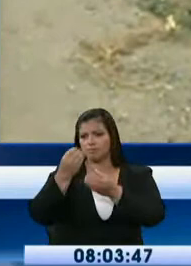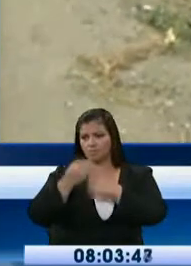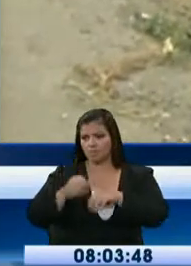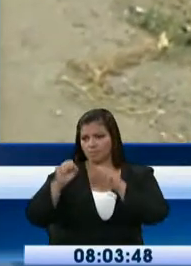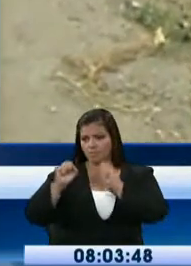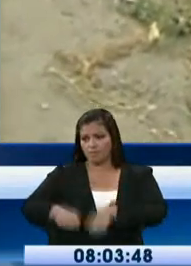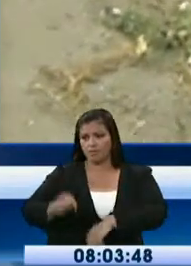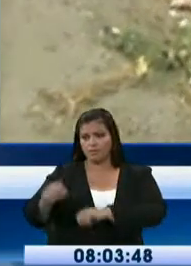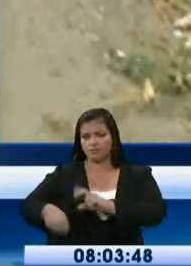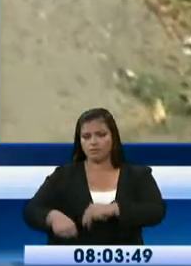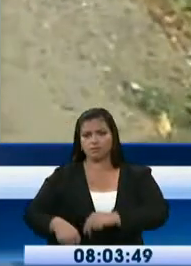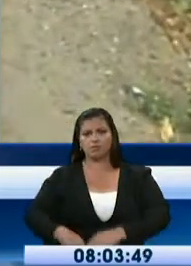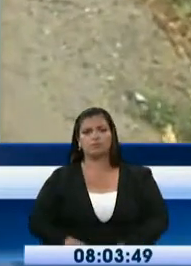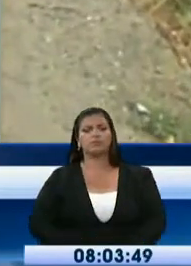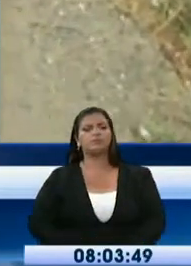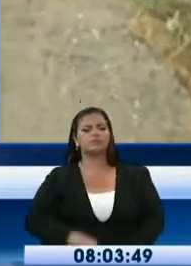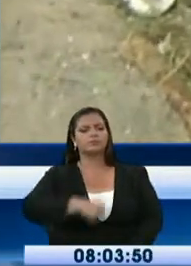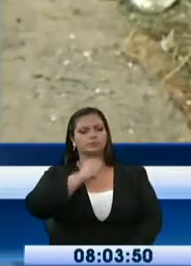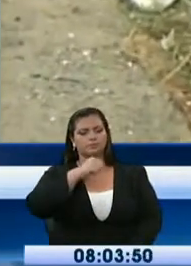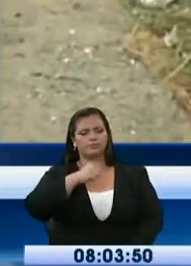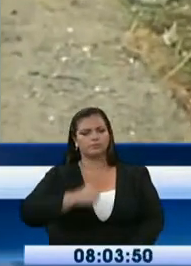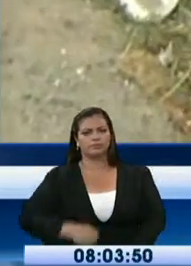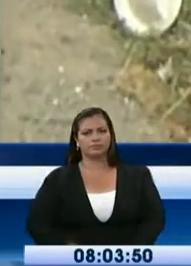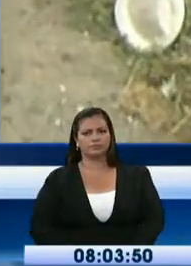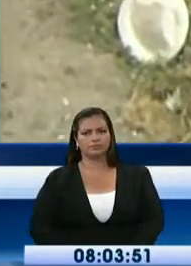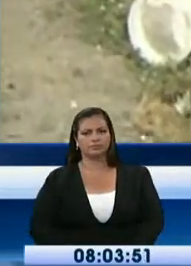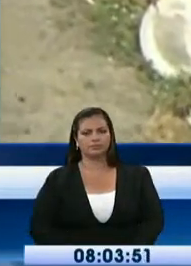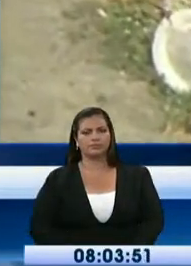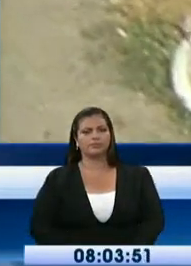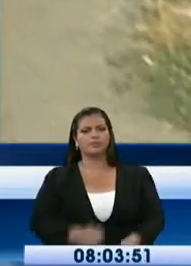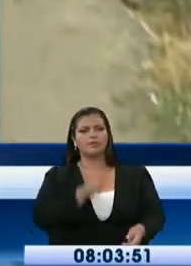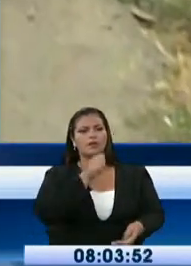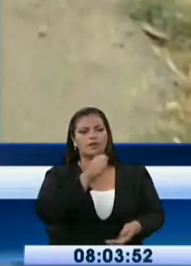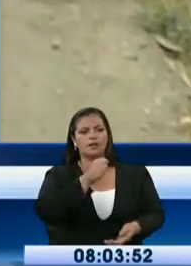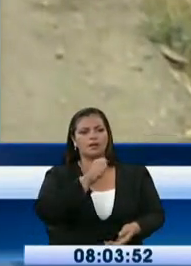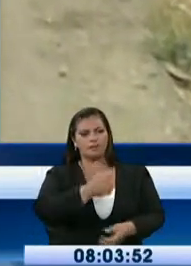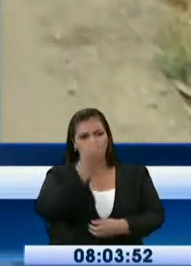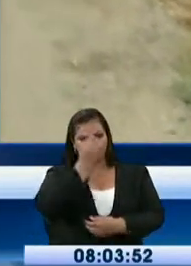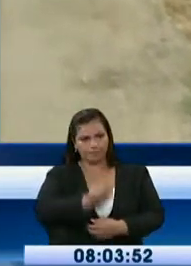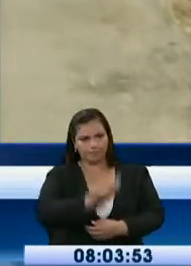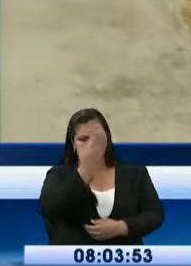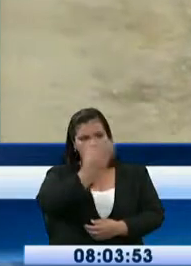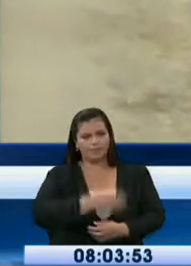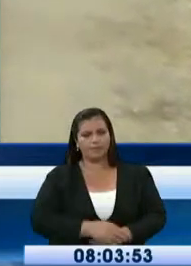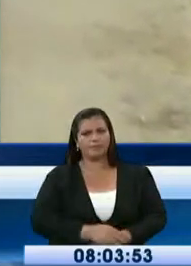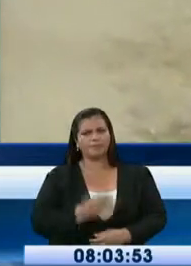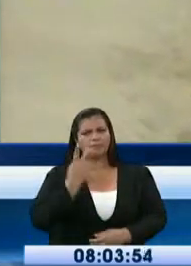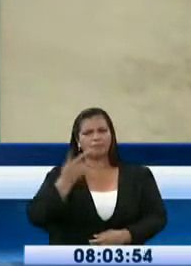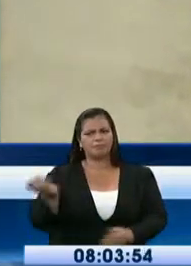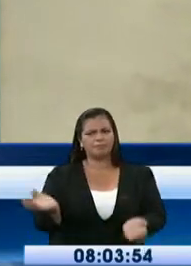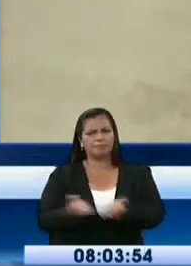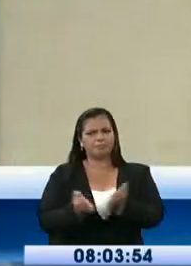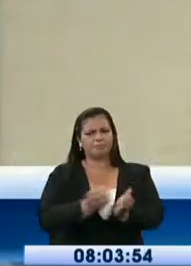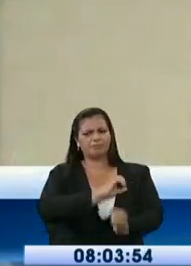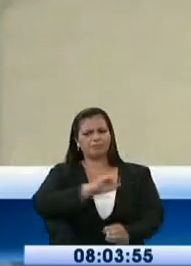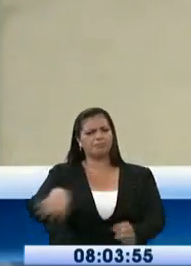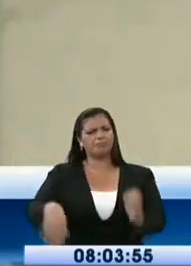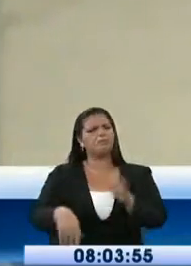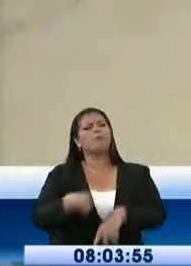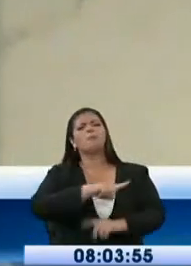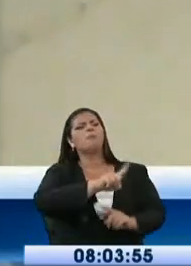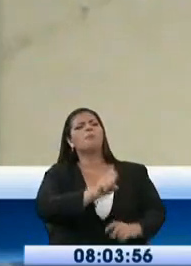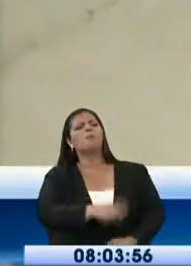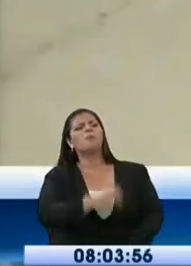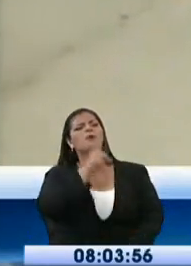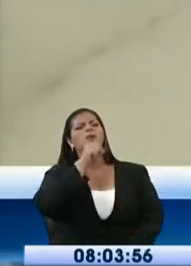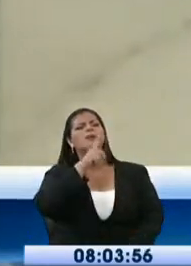Luxiola. ¿Cómo está? Muy buenos días. A ver, ya. Vamos a hablar específicamente de esta zanja. Vemos cómo hay basura. ¿Quiénes son los que vienen a botarse los